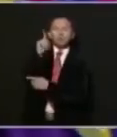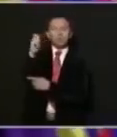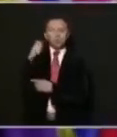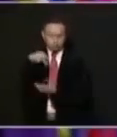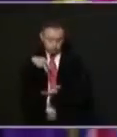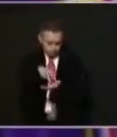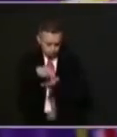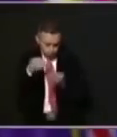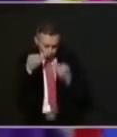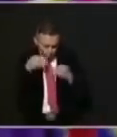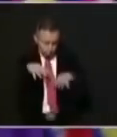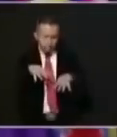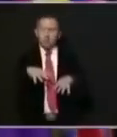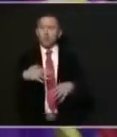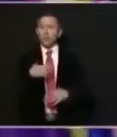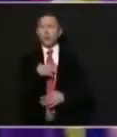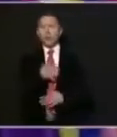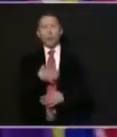este momento.